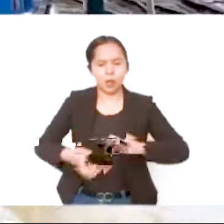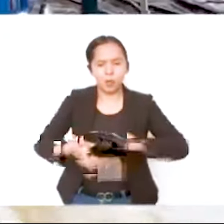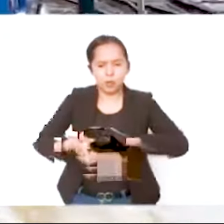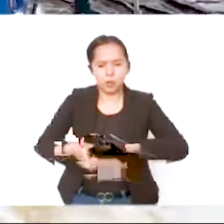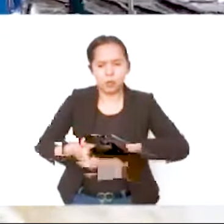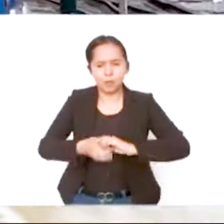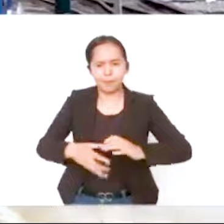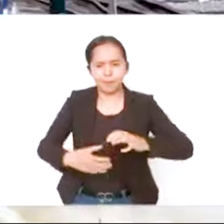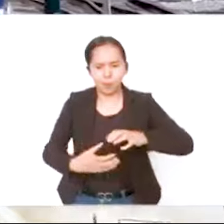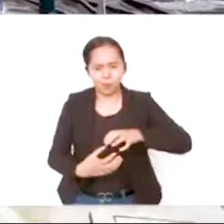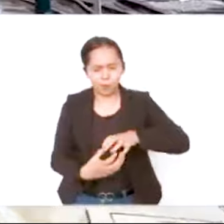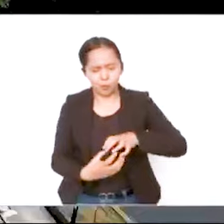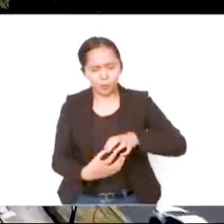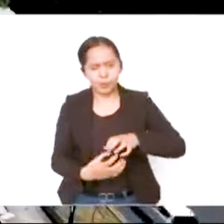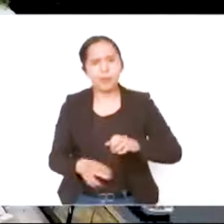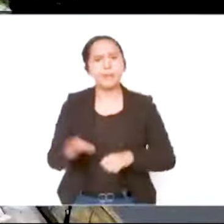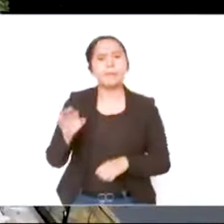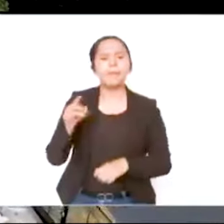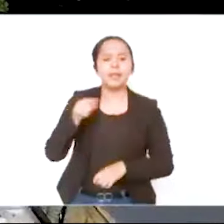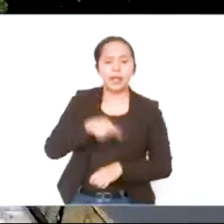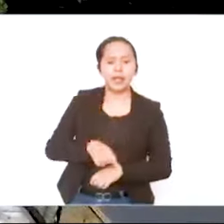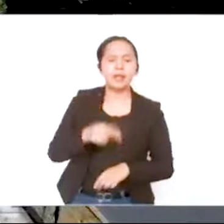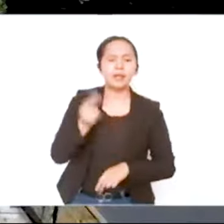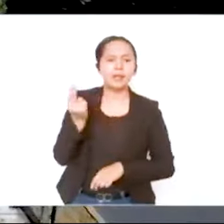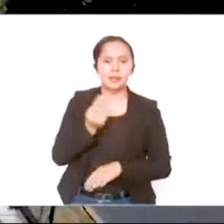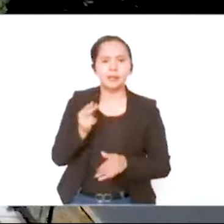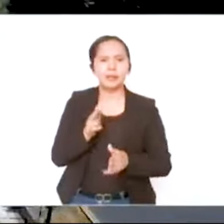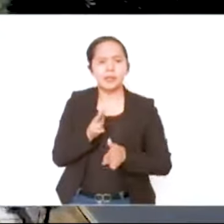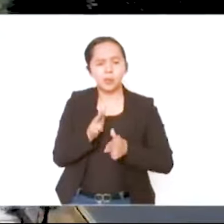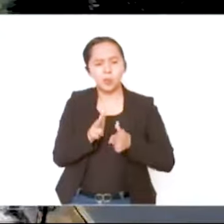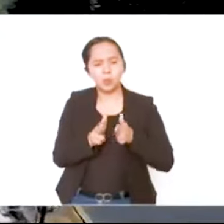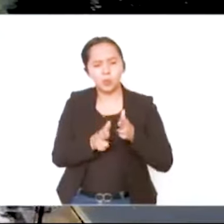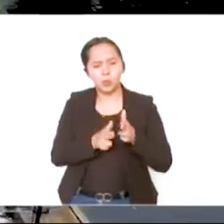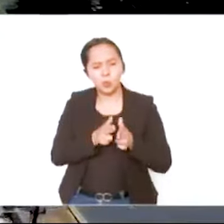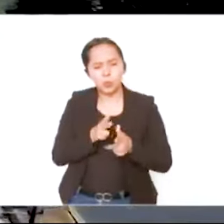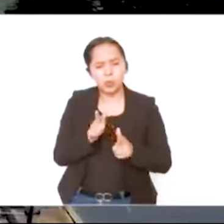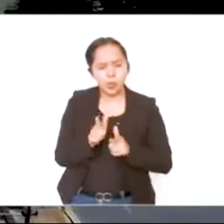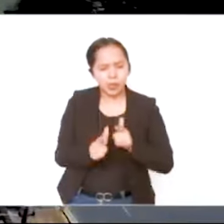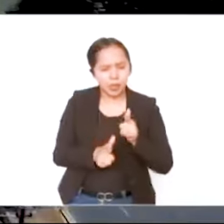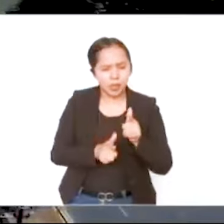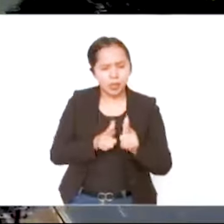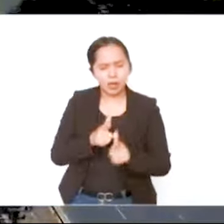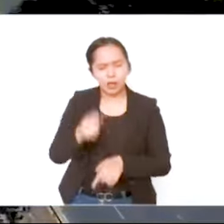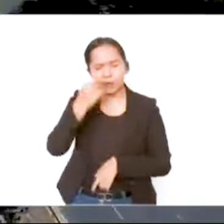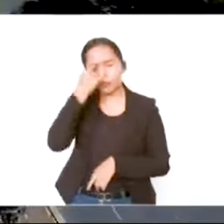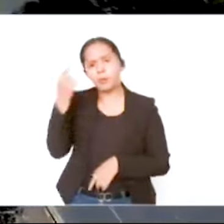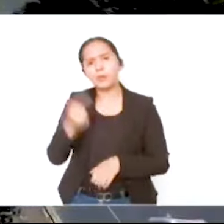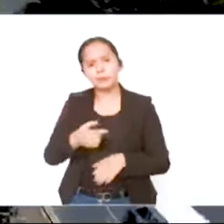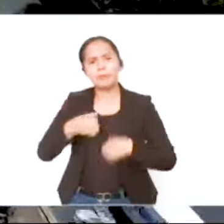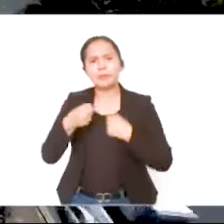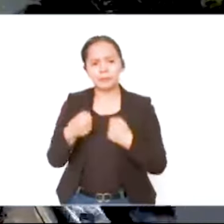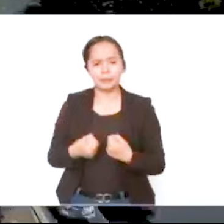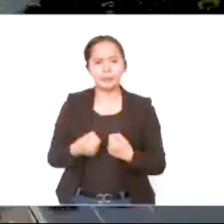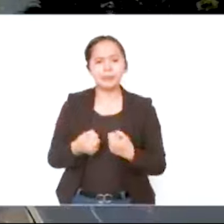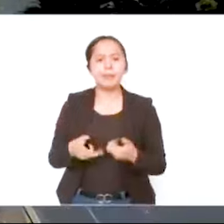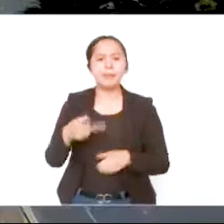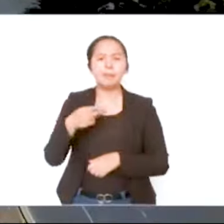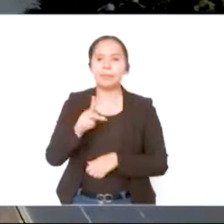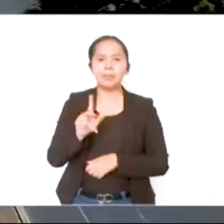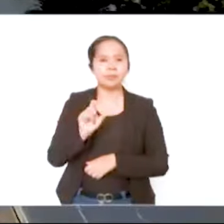la rueda. Ya estaba muy desgastada y tenía que bajar la velocidad para operar en condiciones de seguridad. Pero es lo